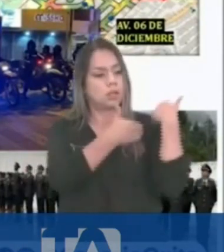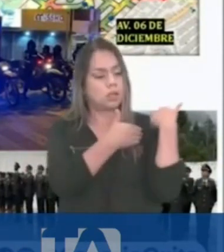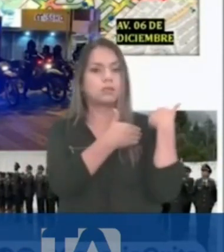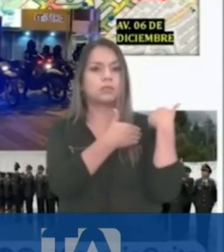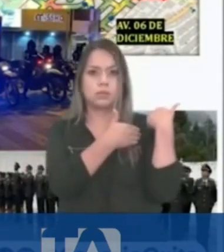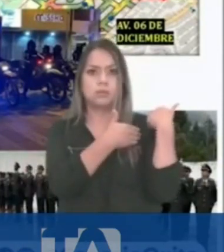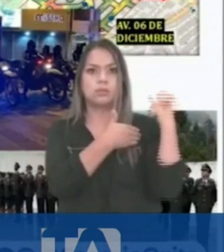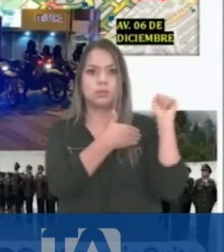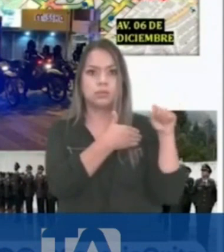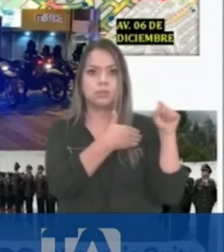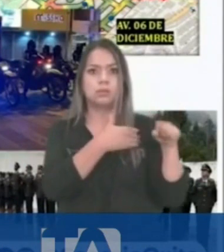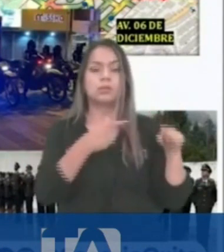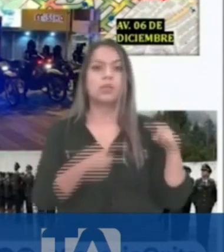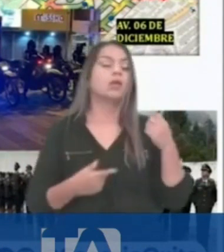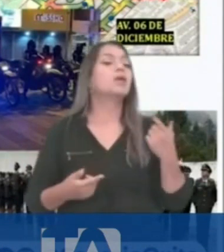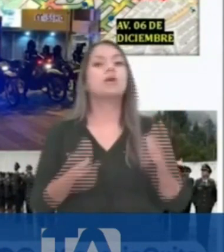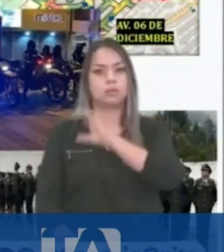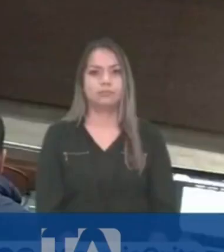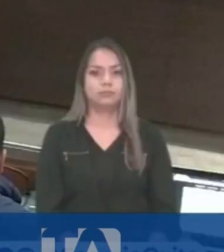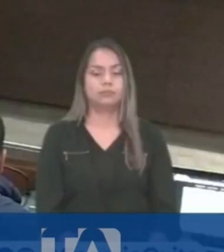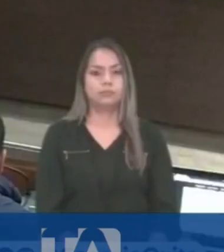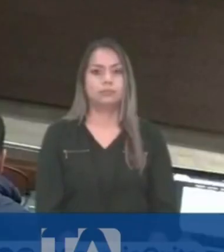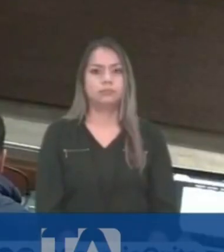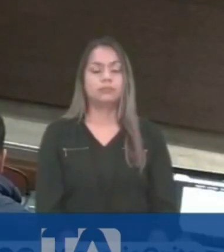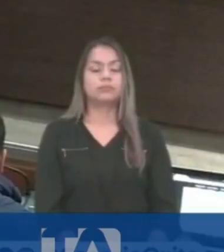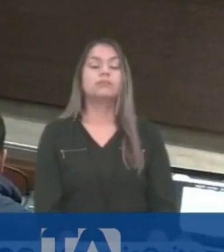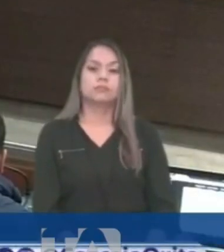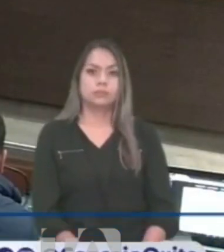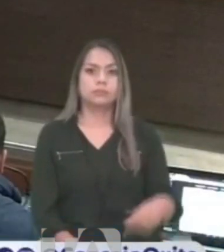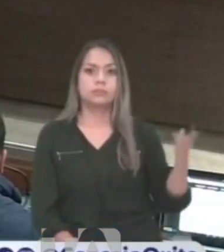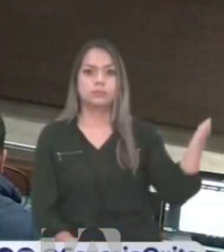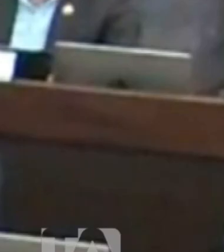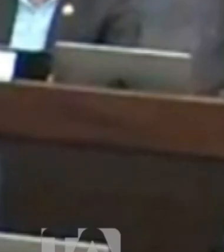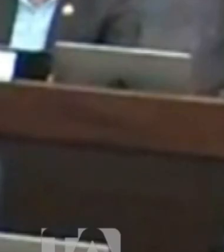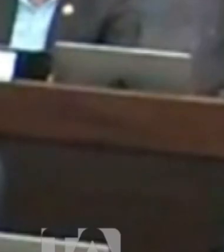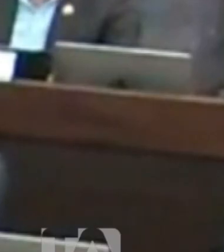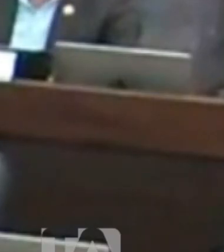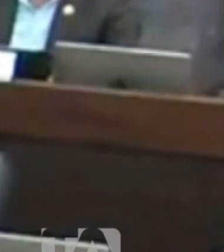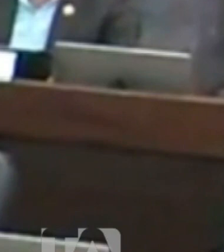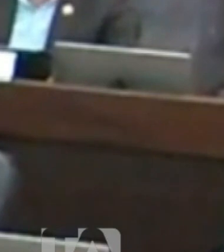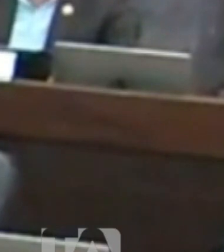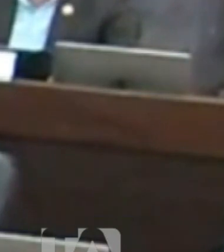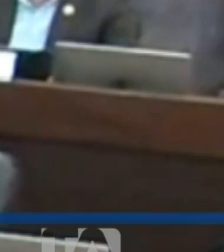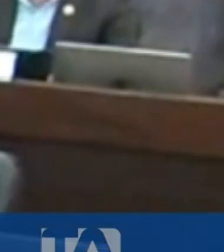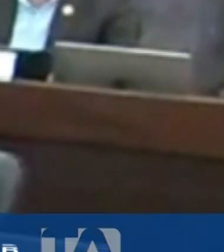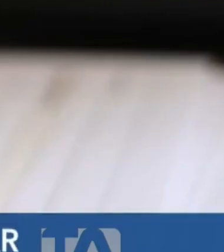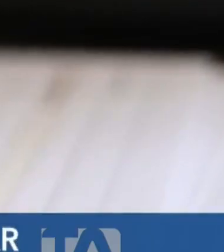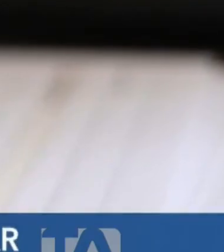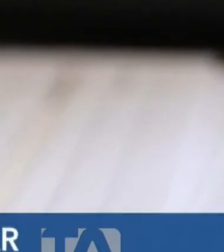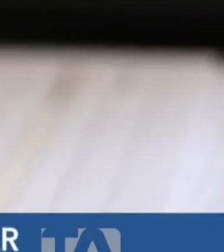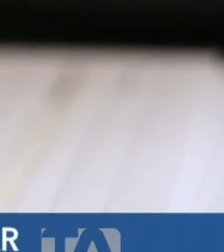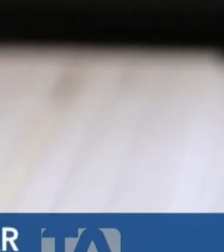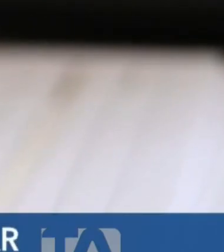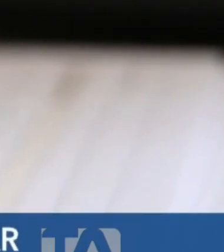lugares donde se vende licor. A decir del presidente de la Comisión de Seguridad, Bernardo Abad, para poner en marcha